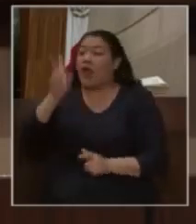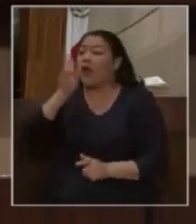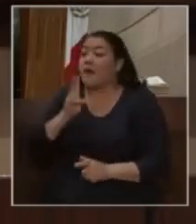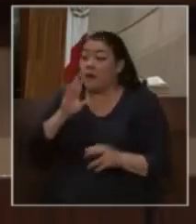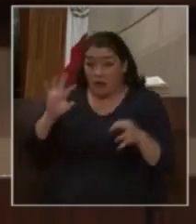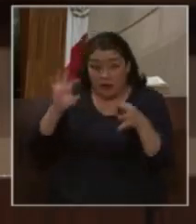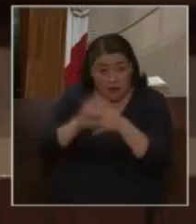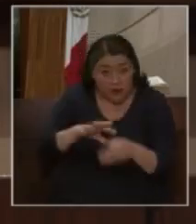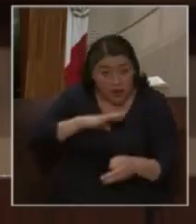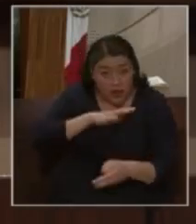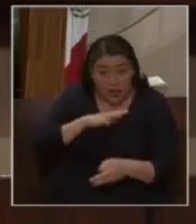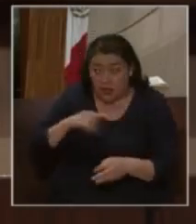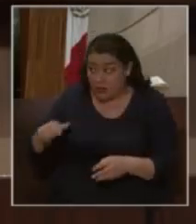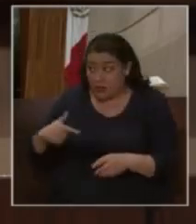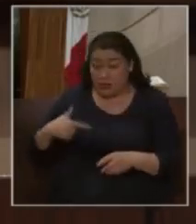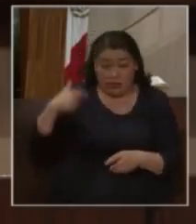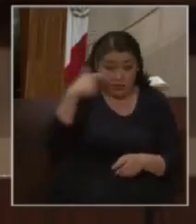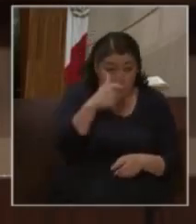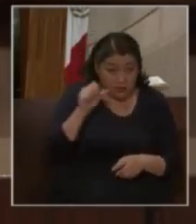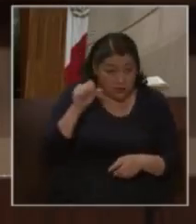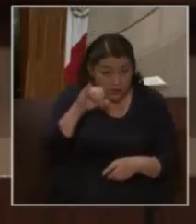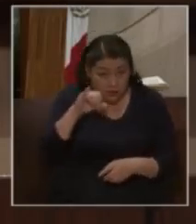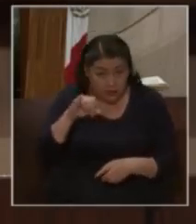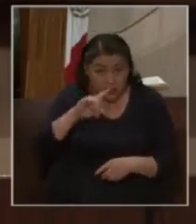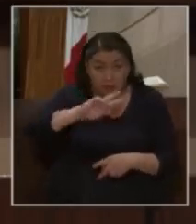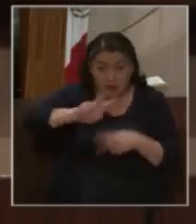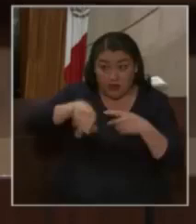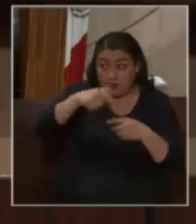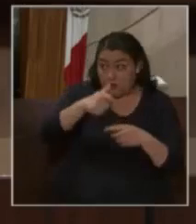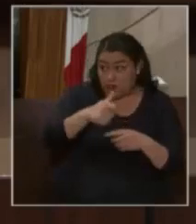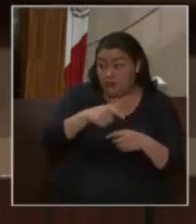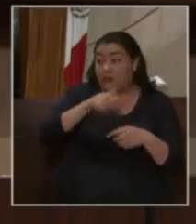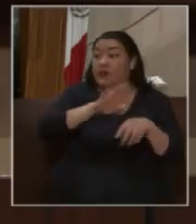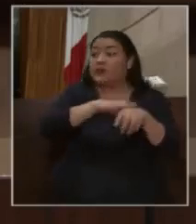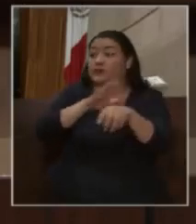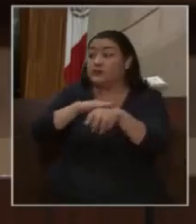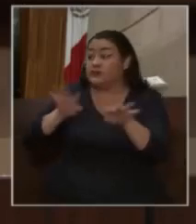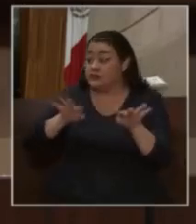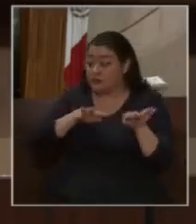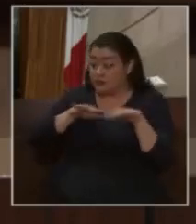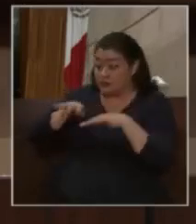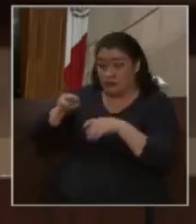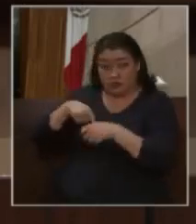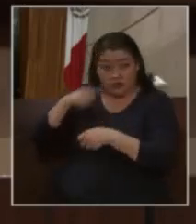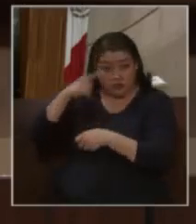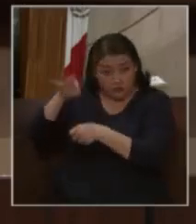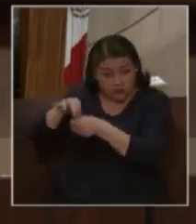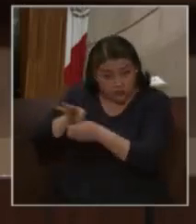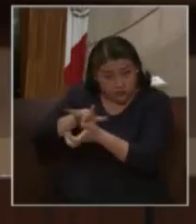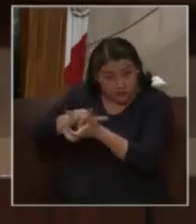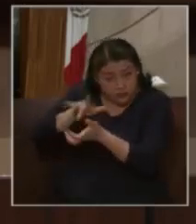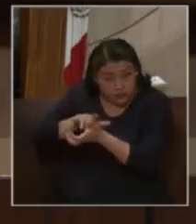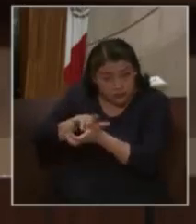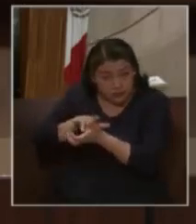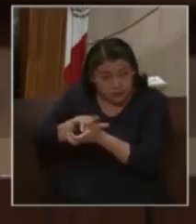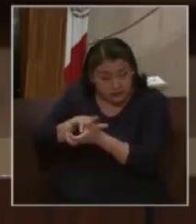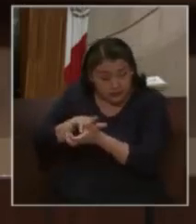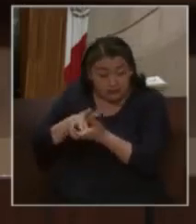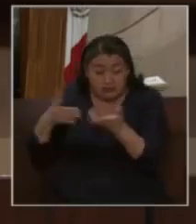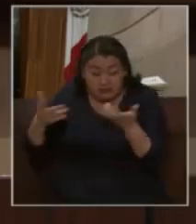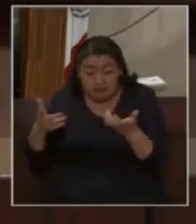los recursos con alguna incidencia en el ámbito político electoral. Esto es, que se